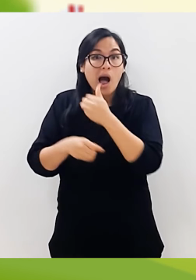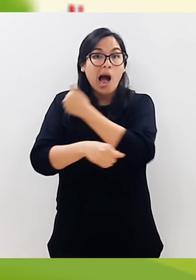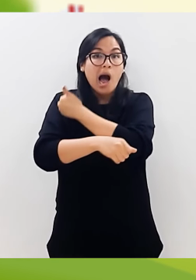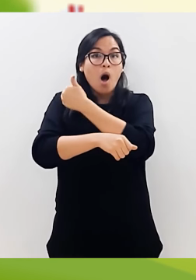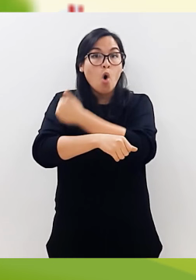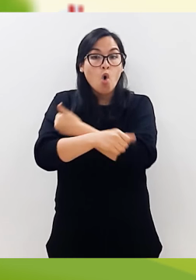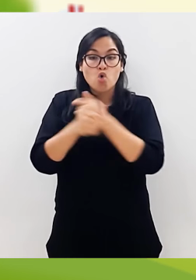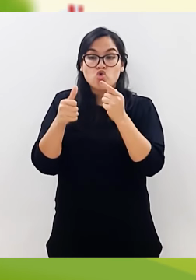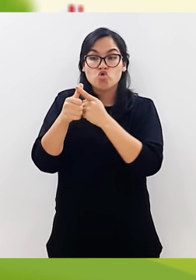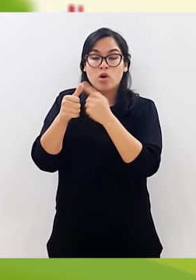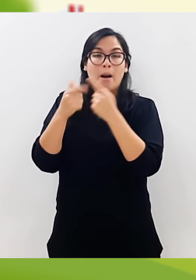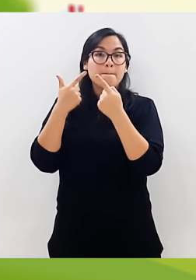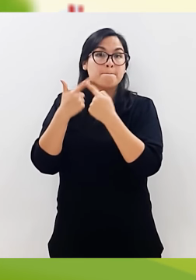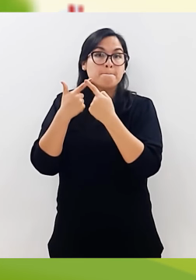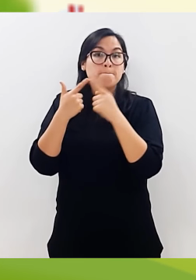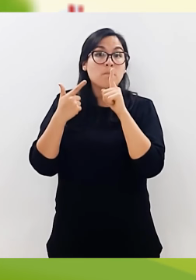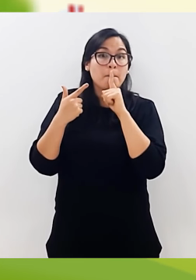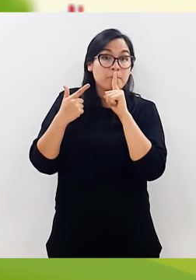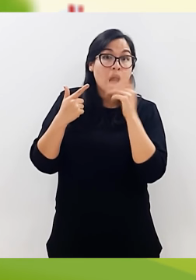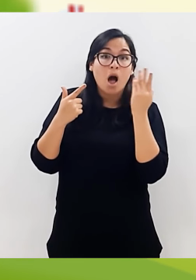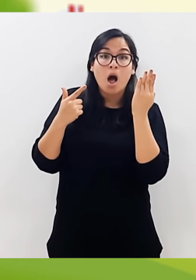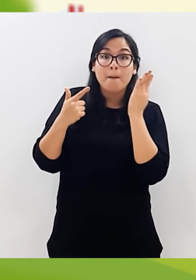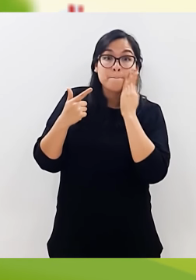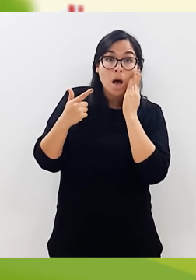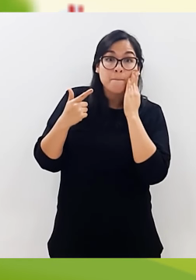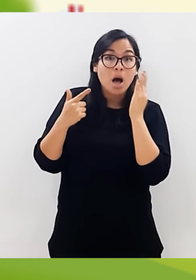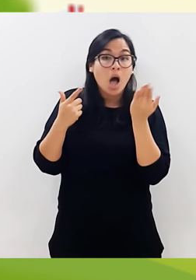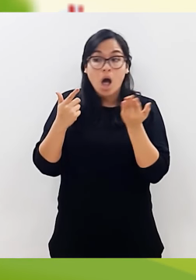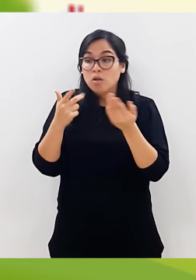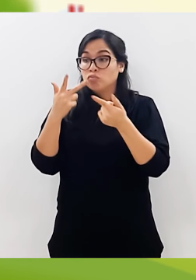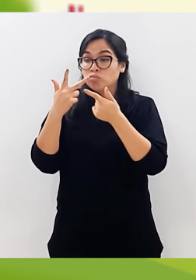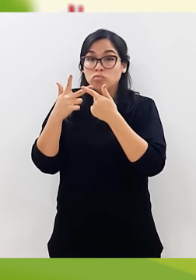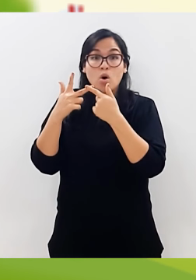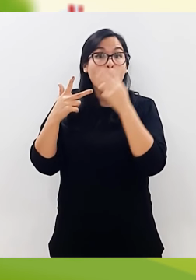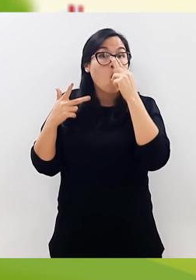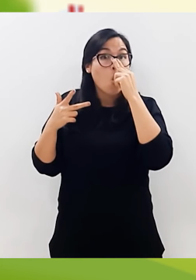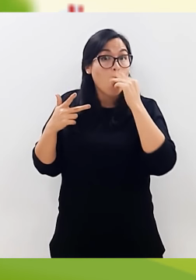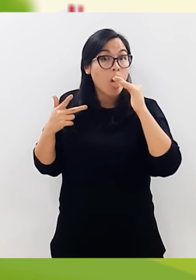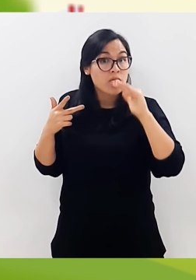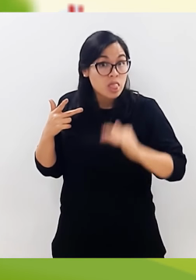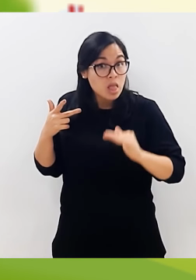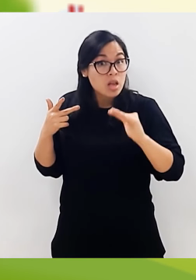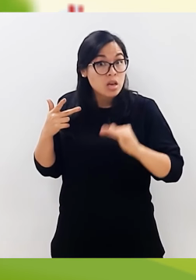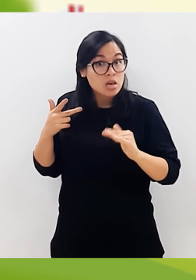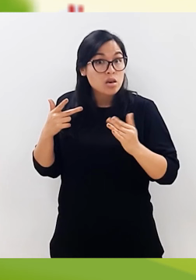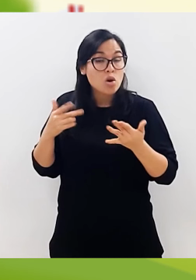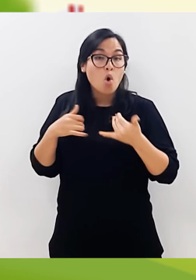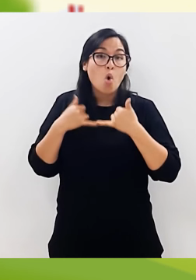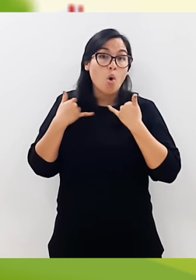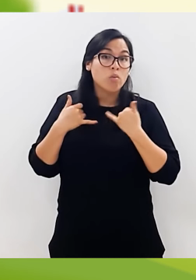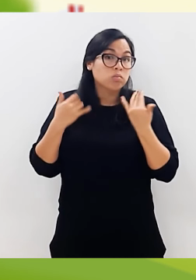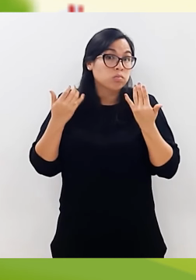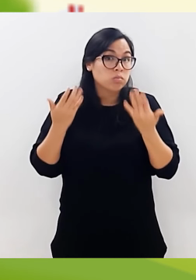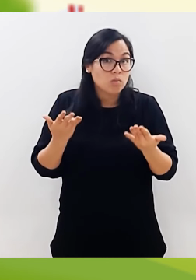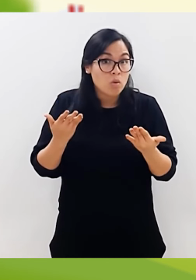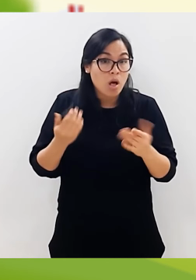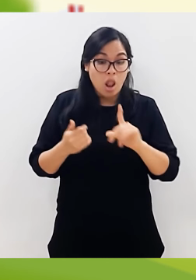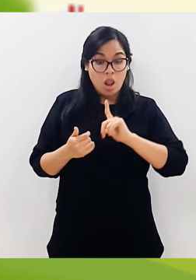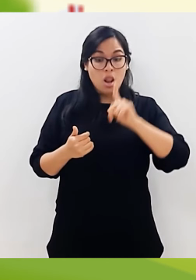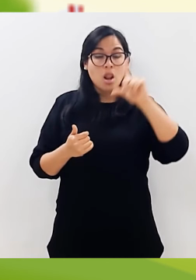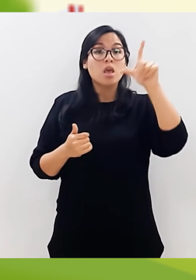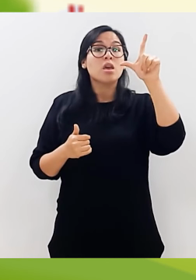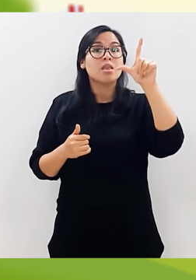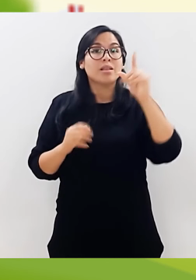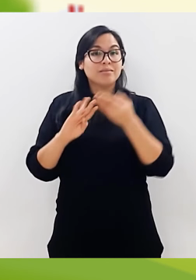autoridad, un padre o madre de familia y un niño, niña o adolescente